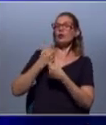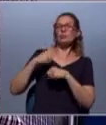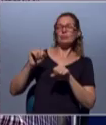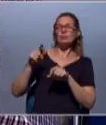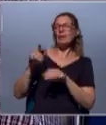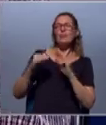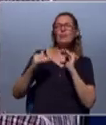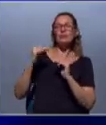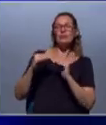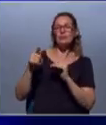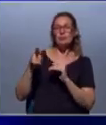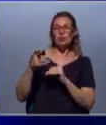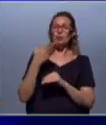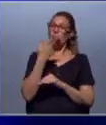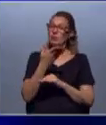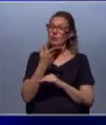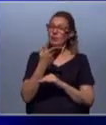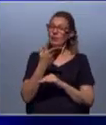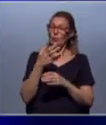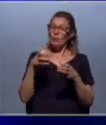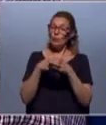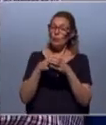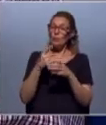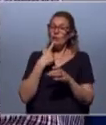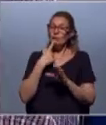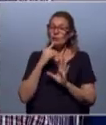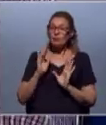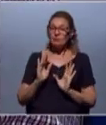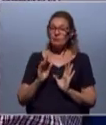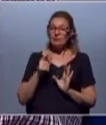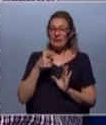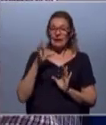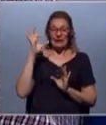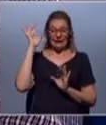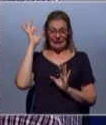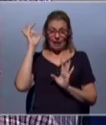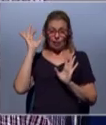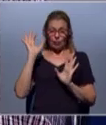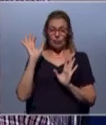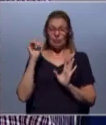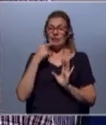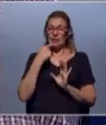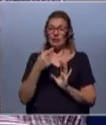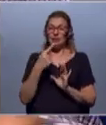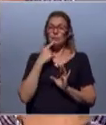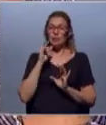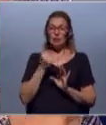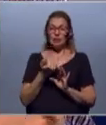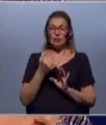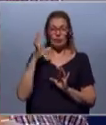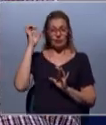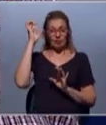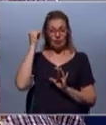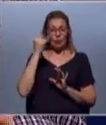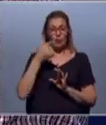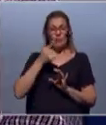depende de él pero si él pide a la fuerza política ante o si él en el senado exacto le dice por ejemplo como hizo el senador